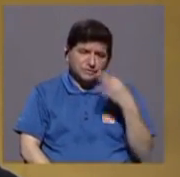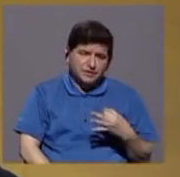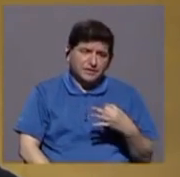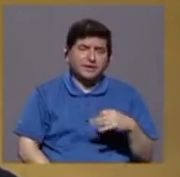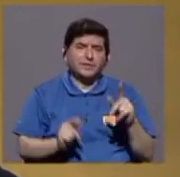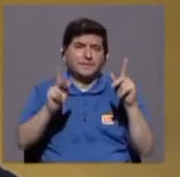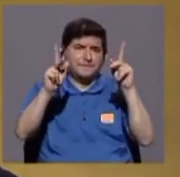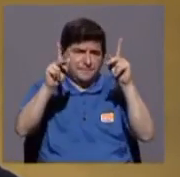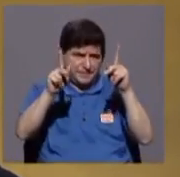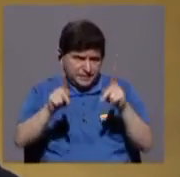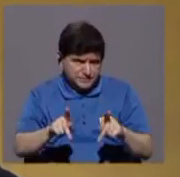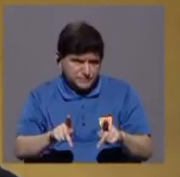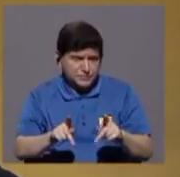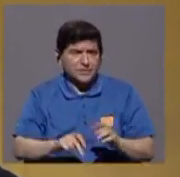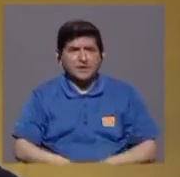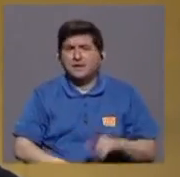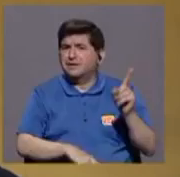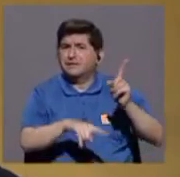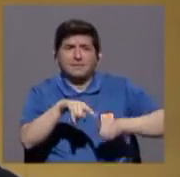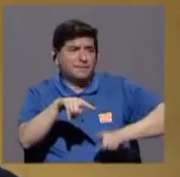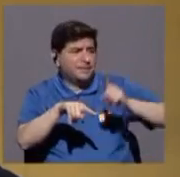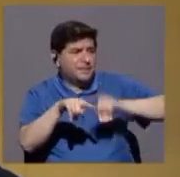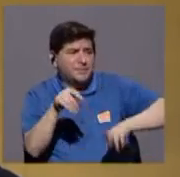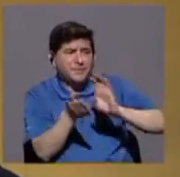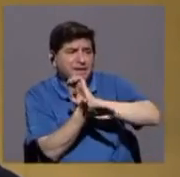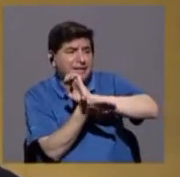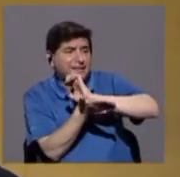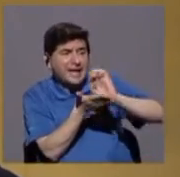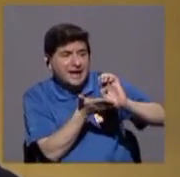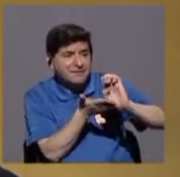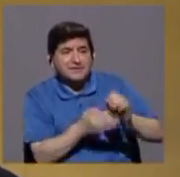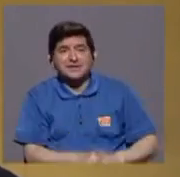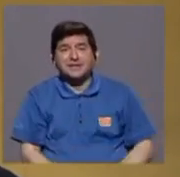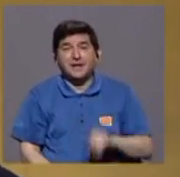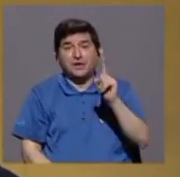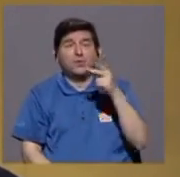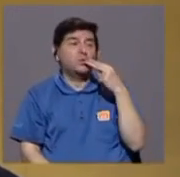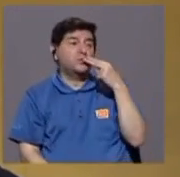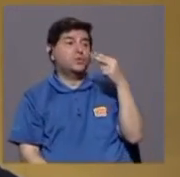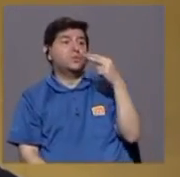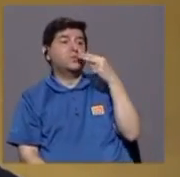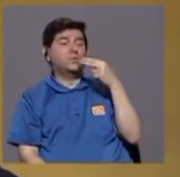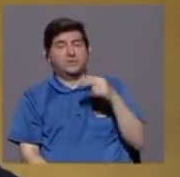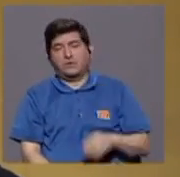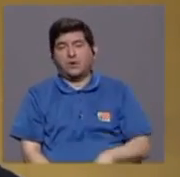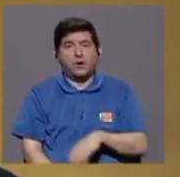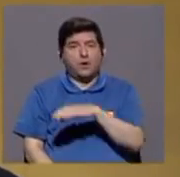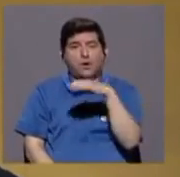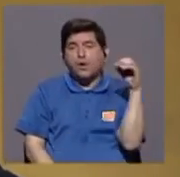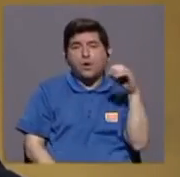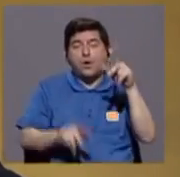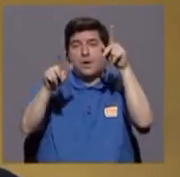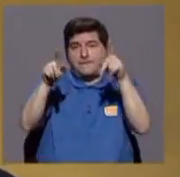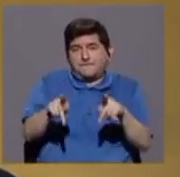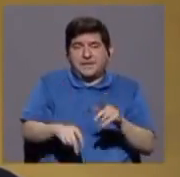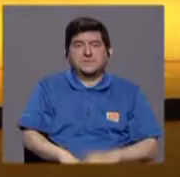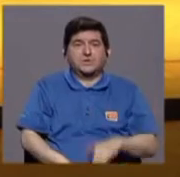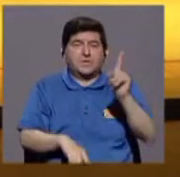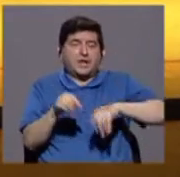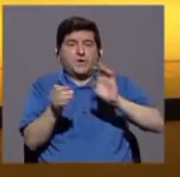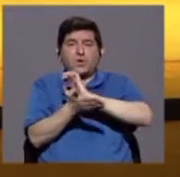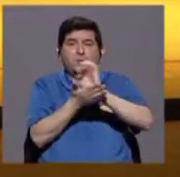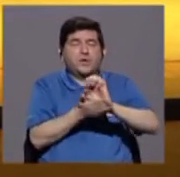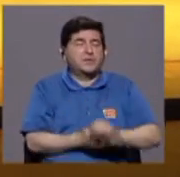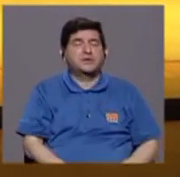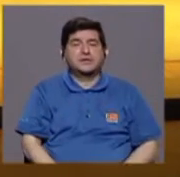la gente que no puede evitar un cigarrillo si es que fuma, o la gente que no puede evitar